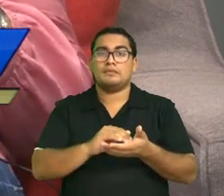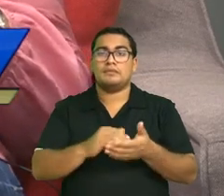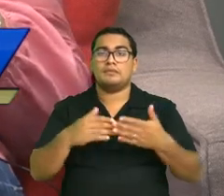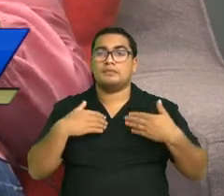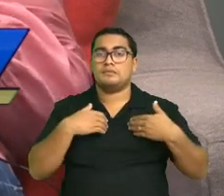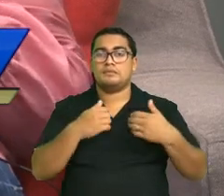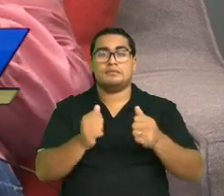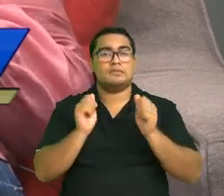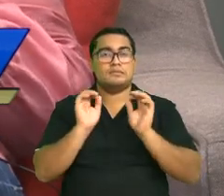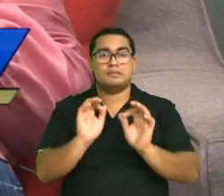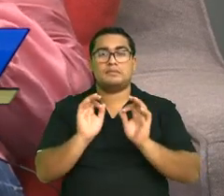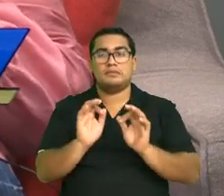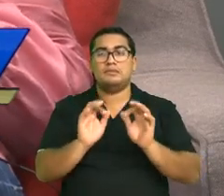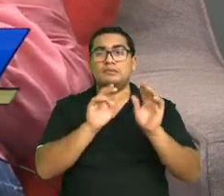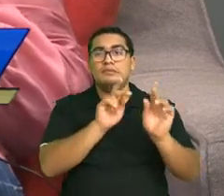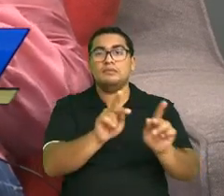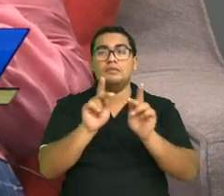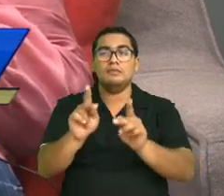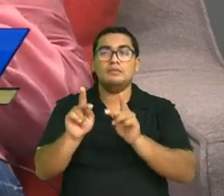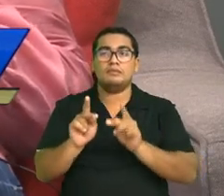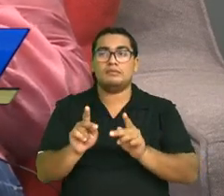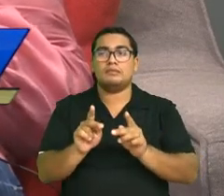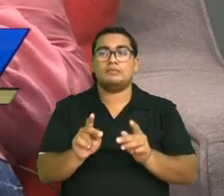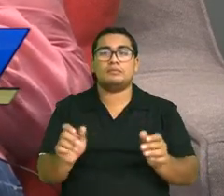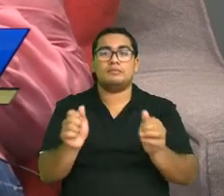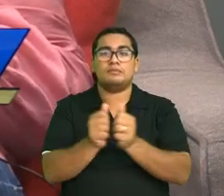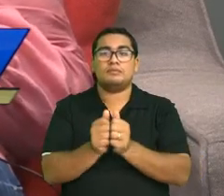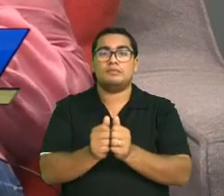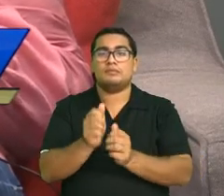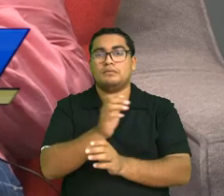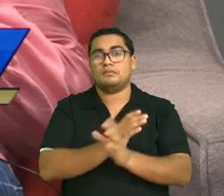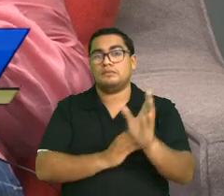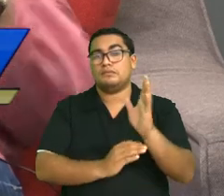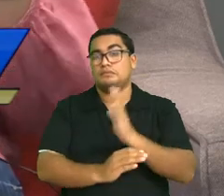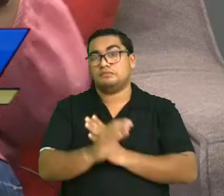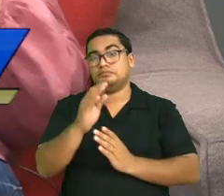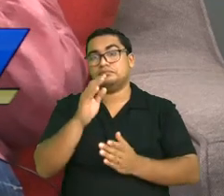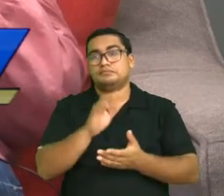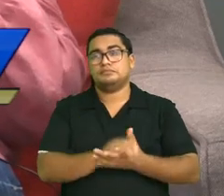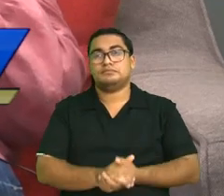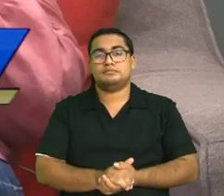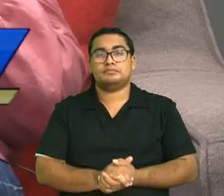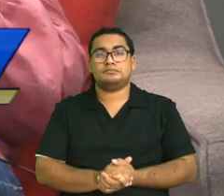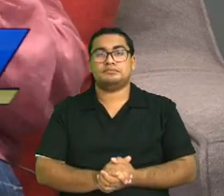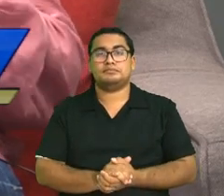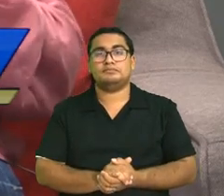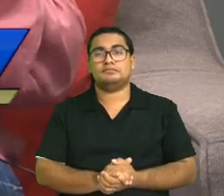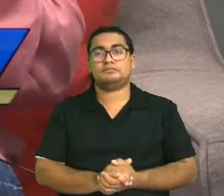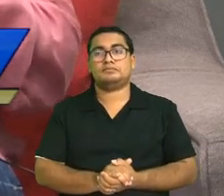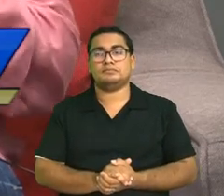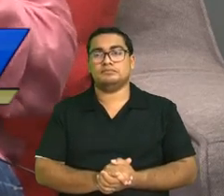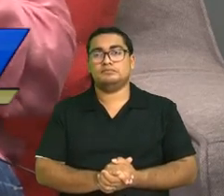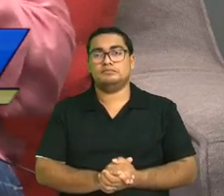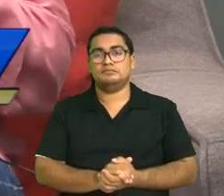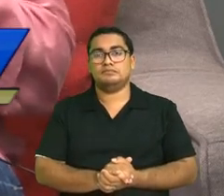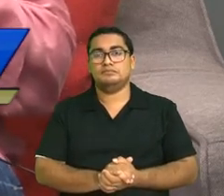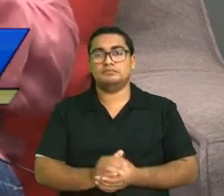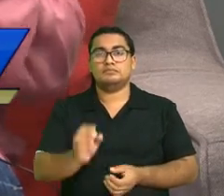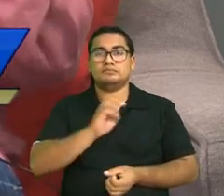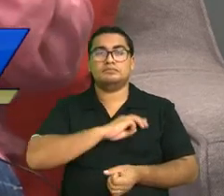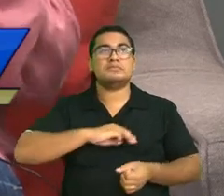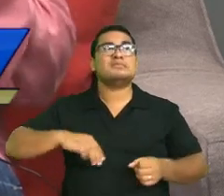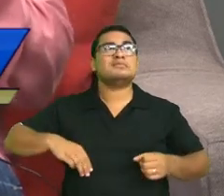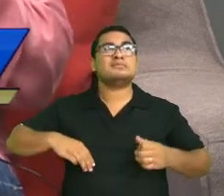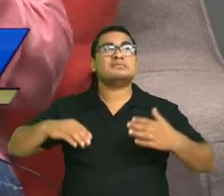de esa persona que tiene en ese momento una discapacidad. Ya decíamos nosotros, si el Ministerio de Salud, dentro